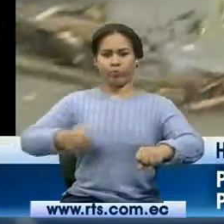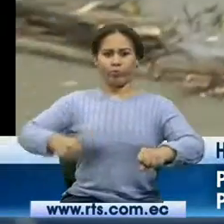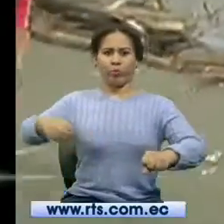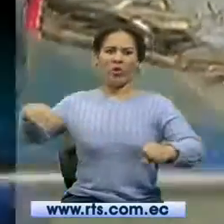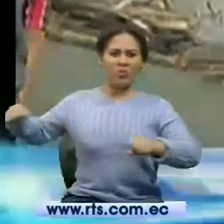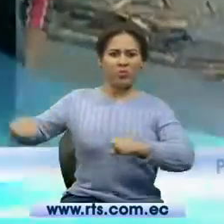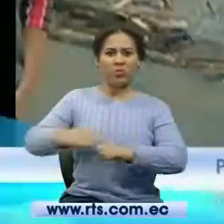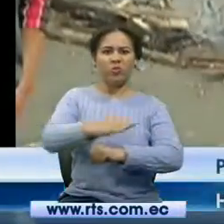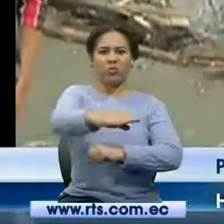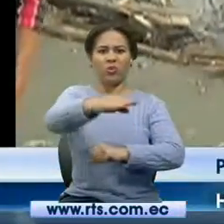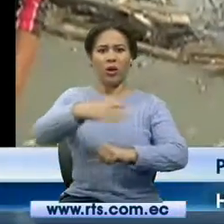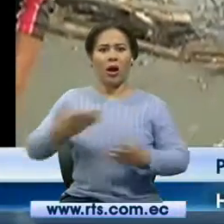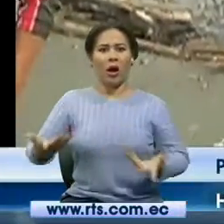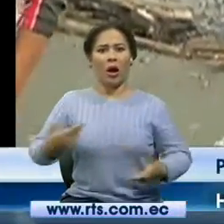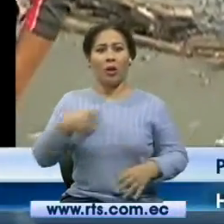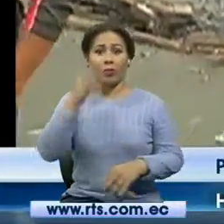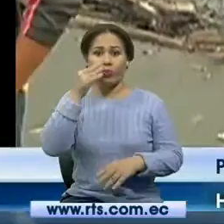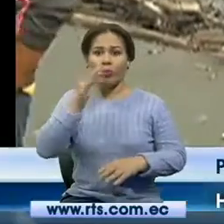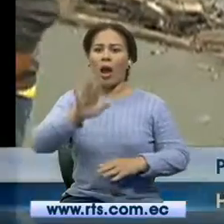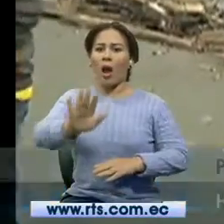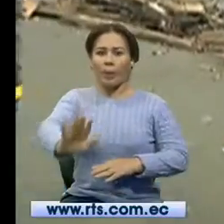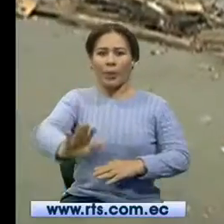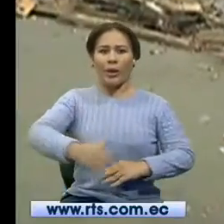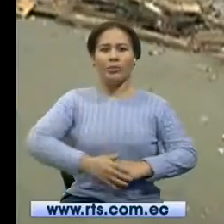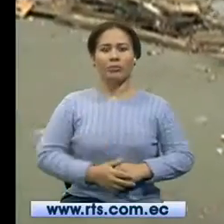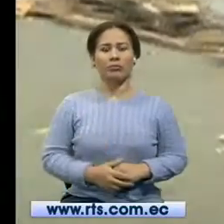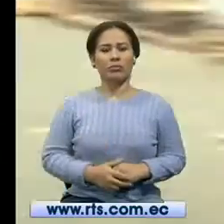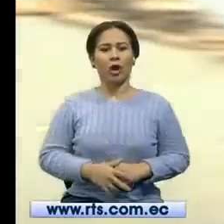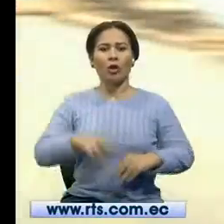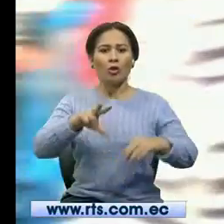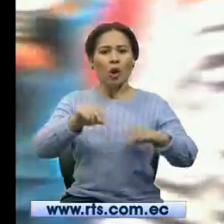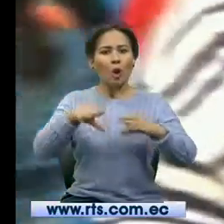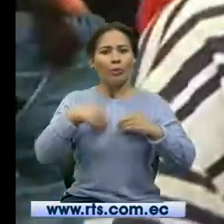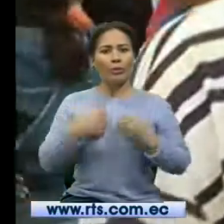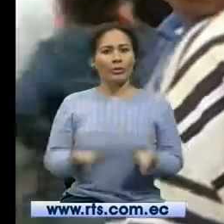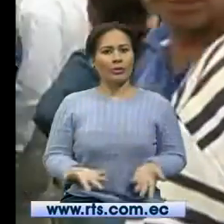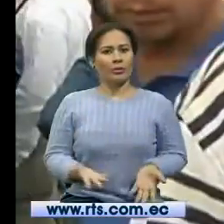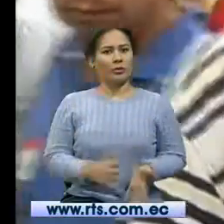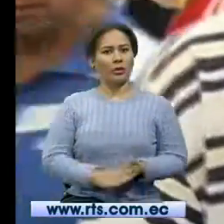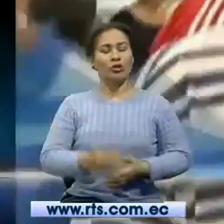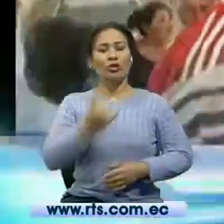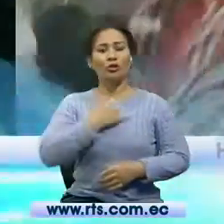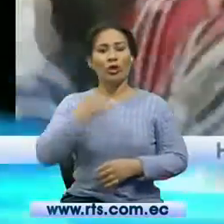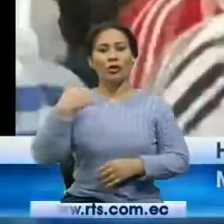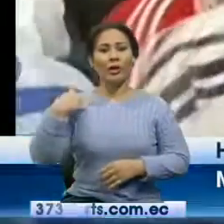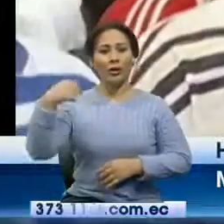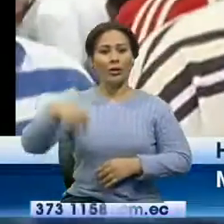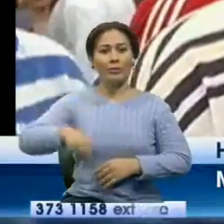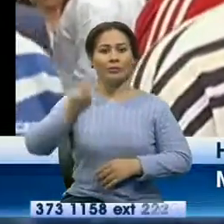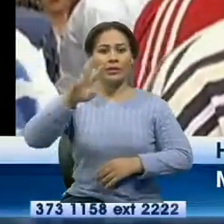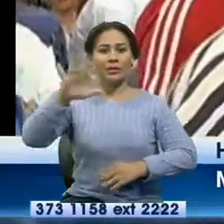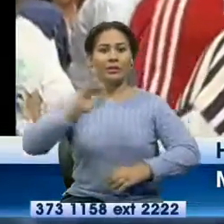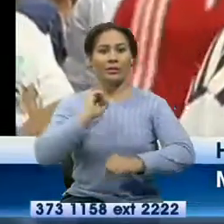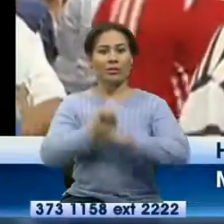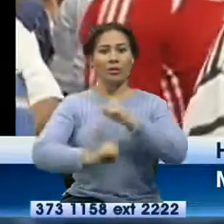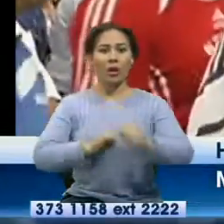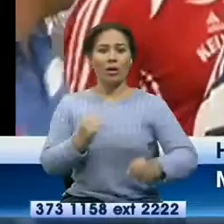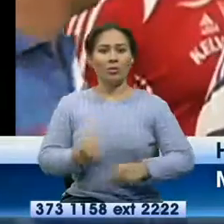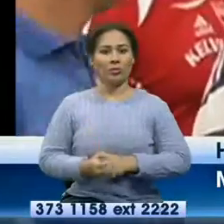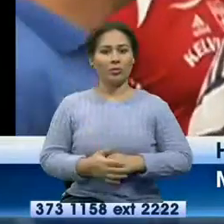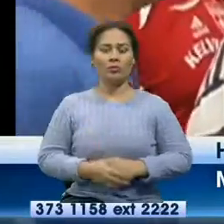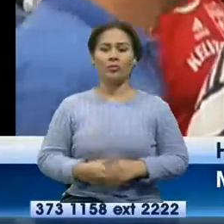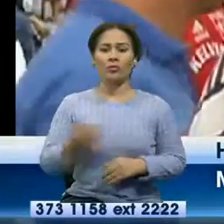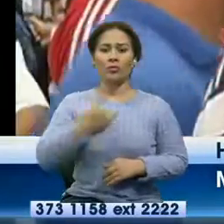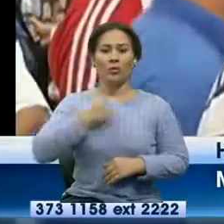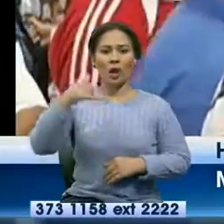se pasó. El señor vigilante le hizo la mano, él no obedeció. Tengo 25 años aquí y de ahí más o menos vengo